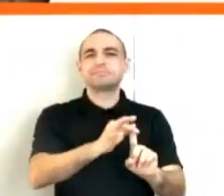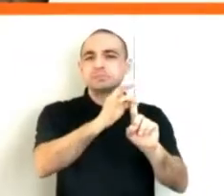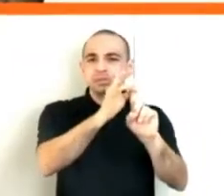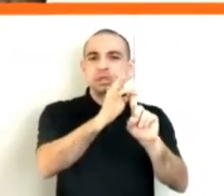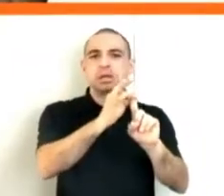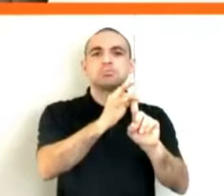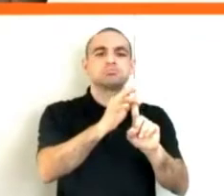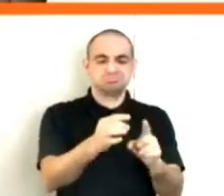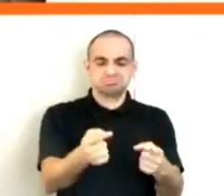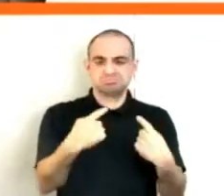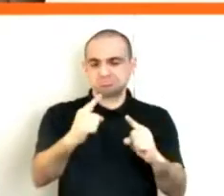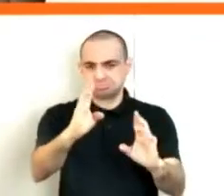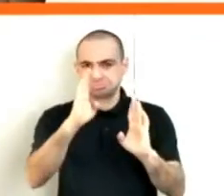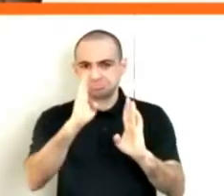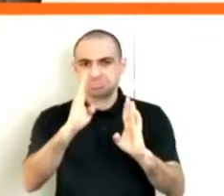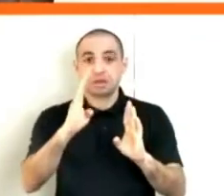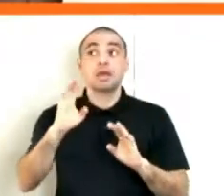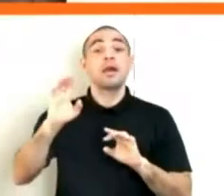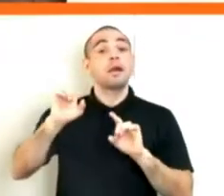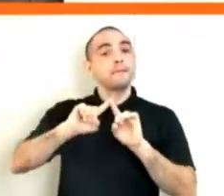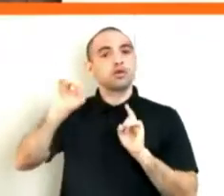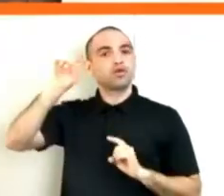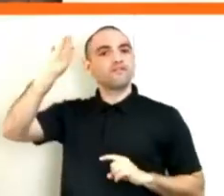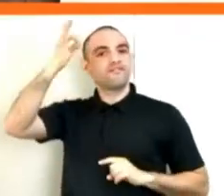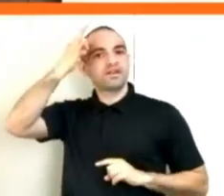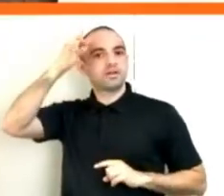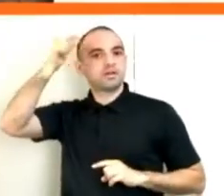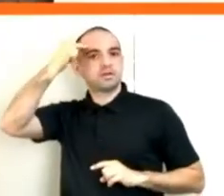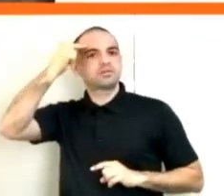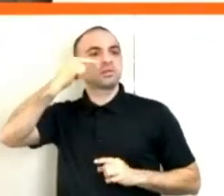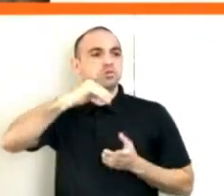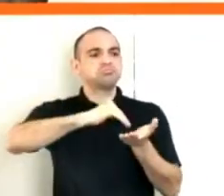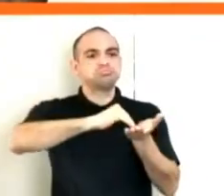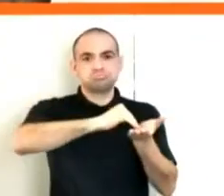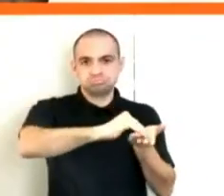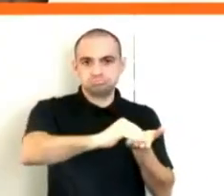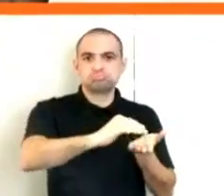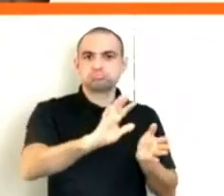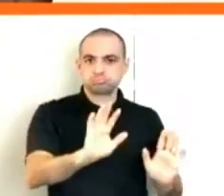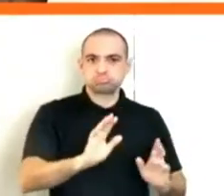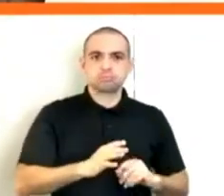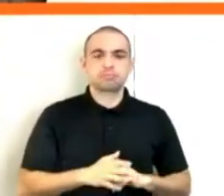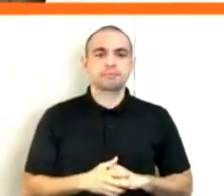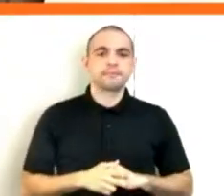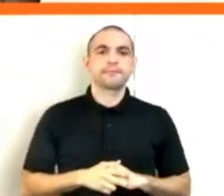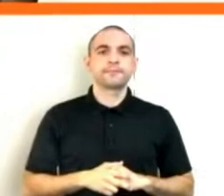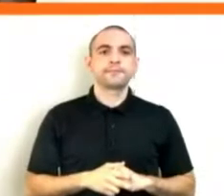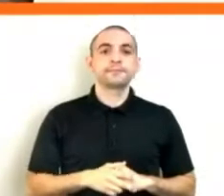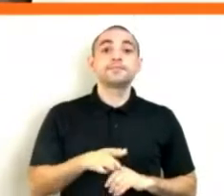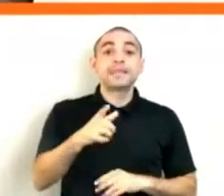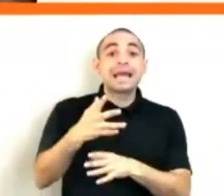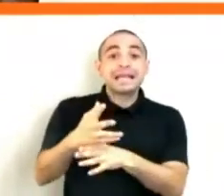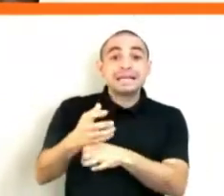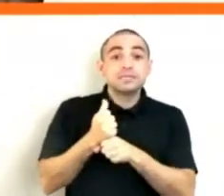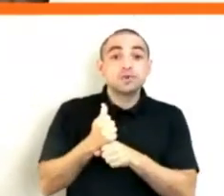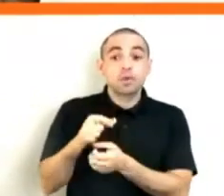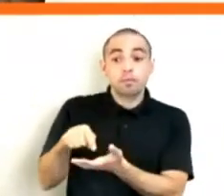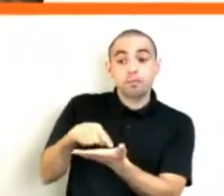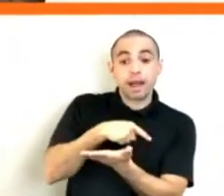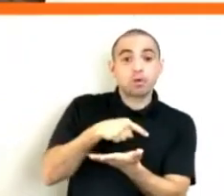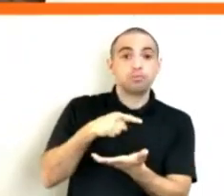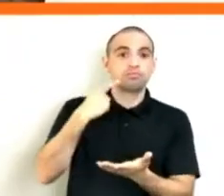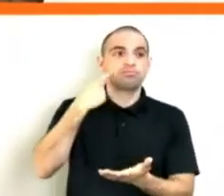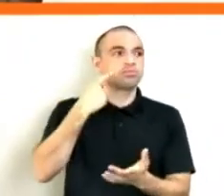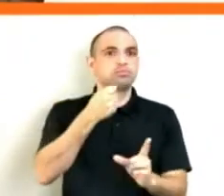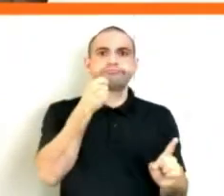ahí, hay un waiver del gobierno federal. La novena pregunta, ¿recibió algún pago por desastre por las fechas que